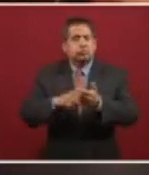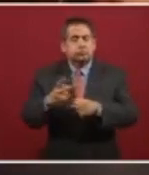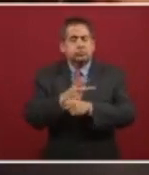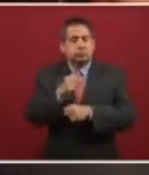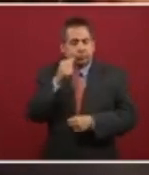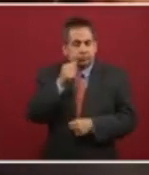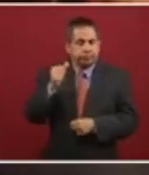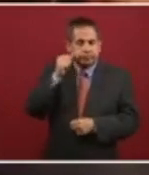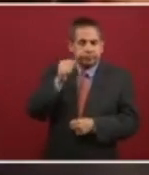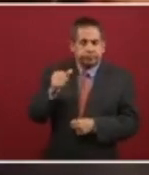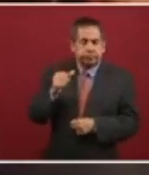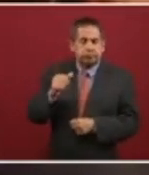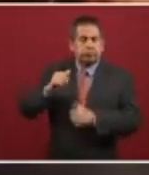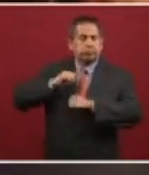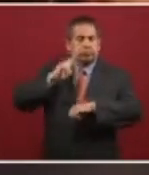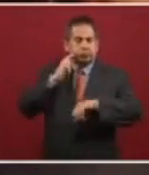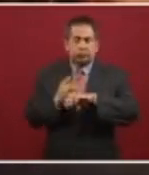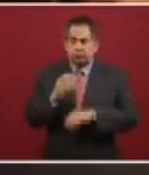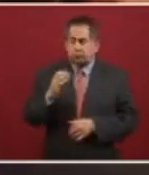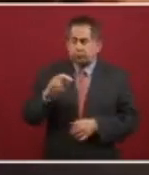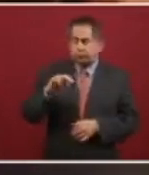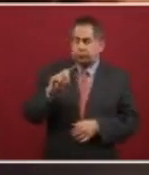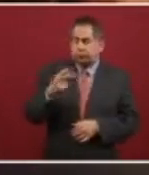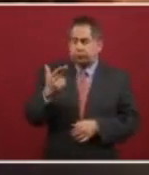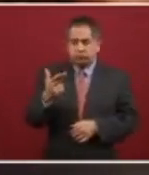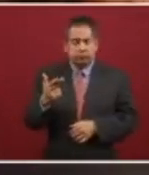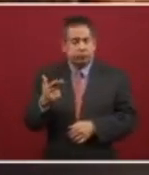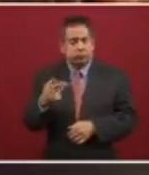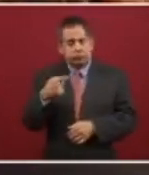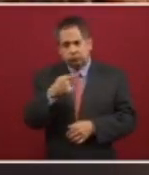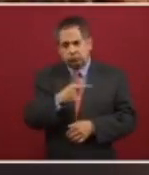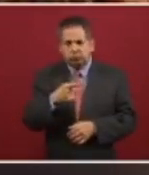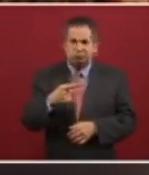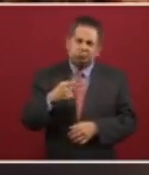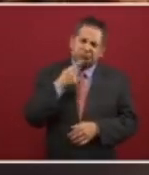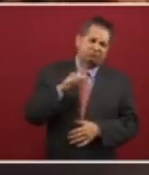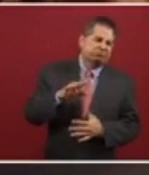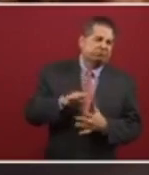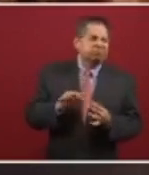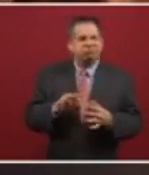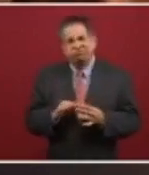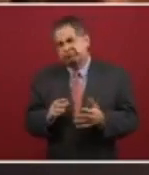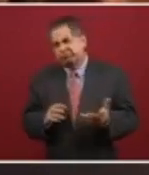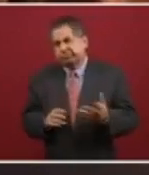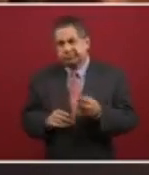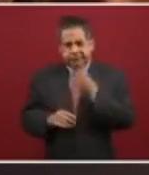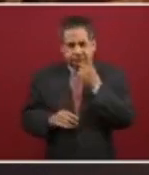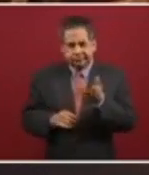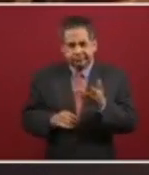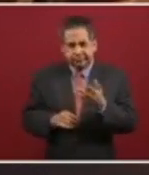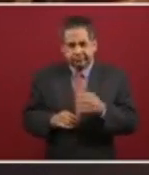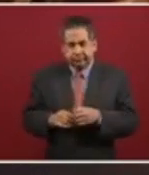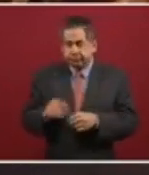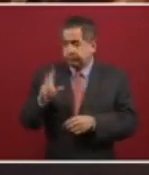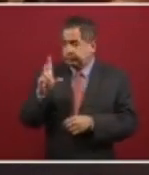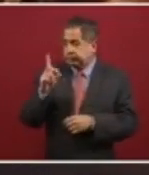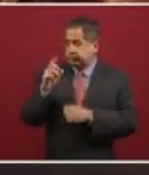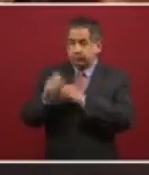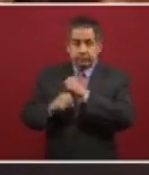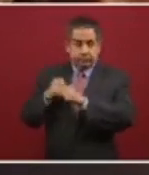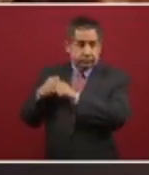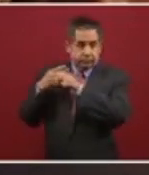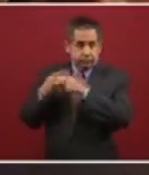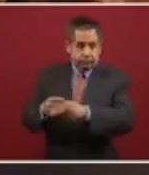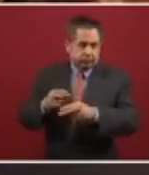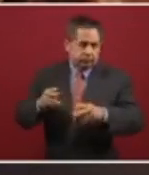ayer el Ombudsman Nacional, se quejó que pues casi tras tres décadas de que la